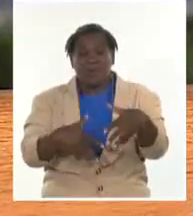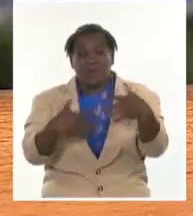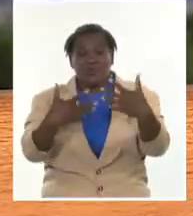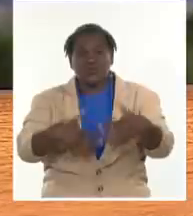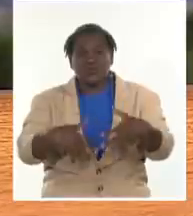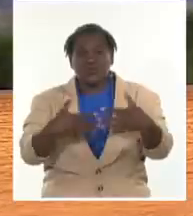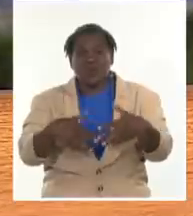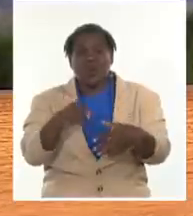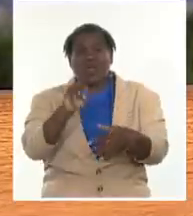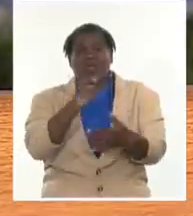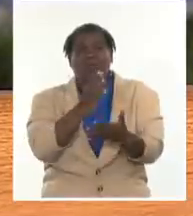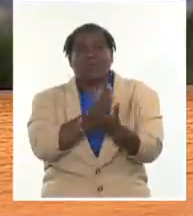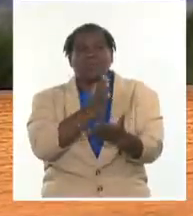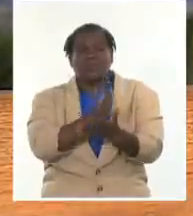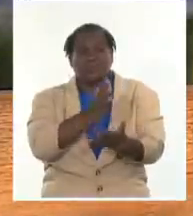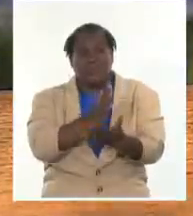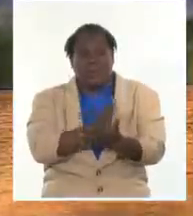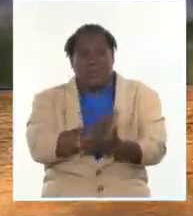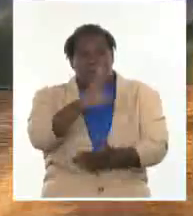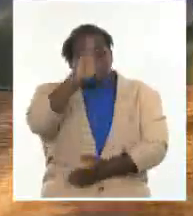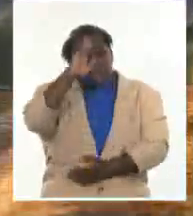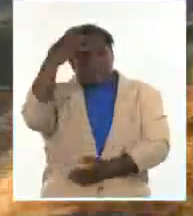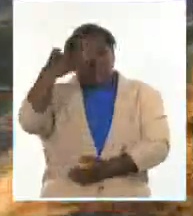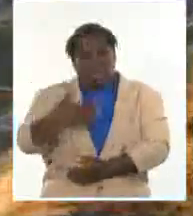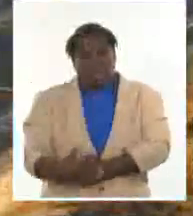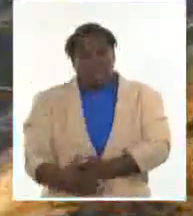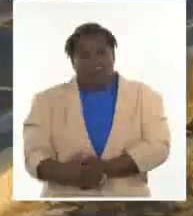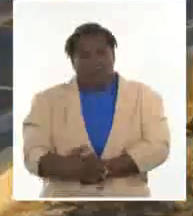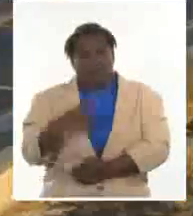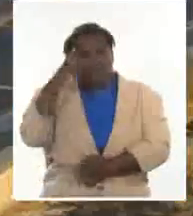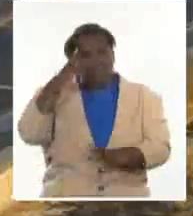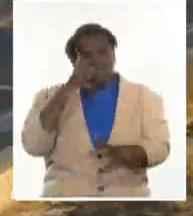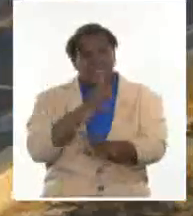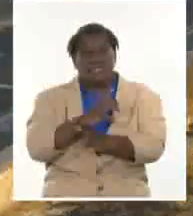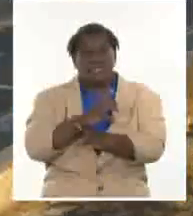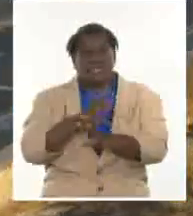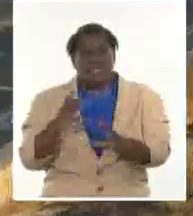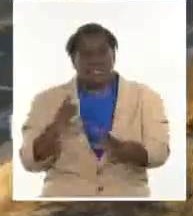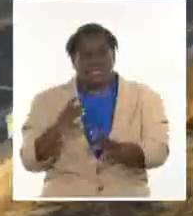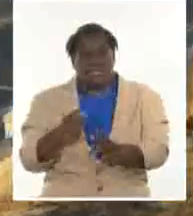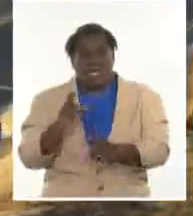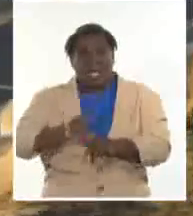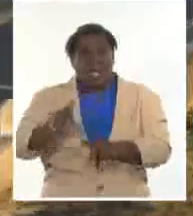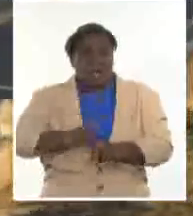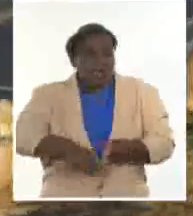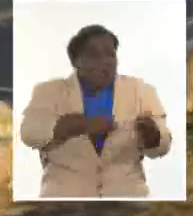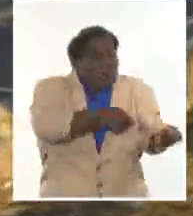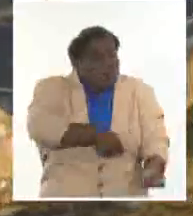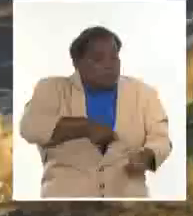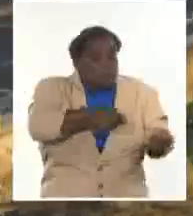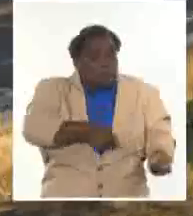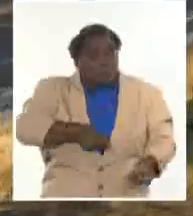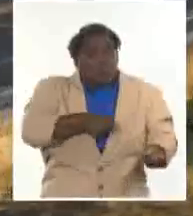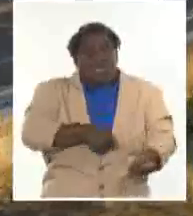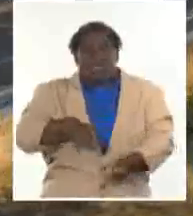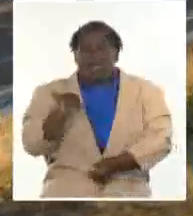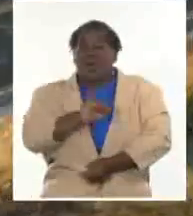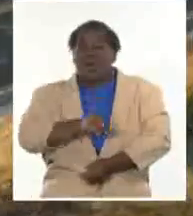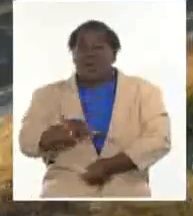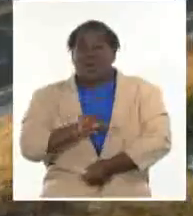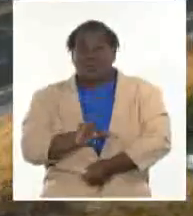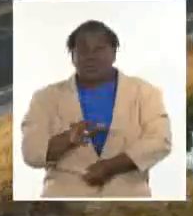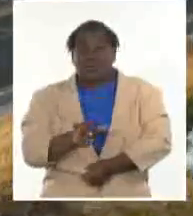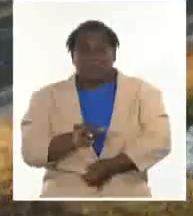la educación, la salud, la ciencia y la agricultura. No existe un